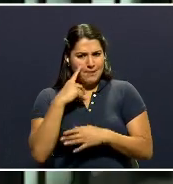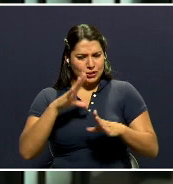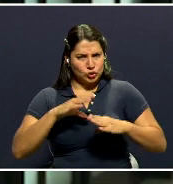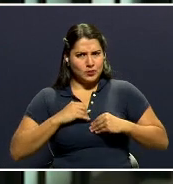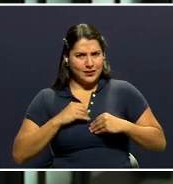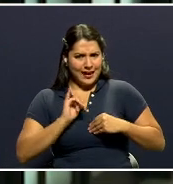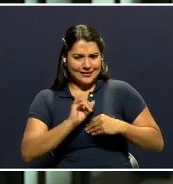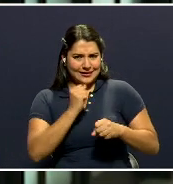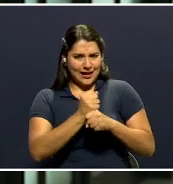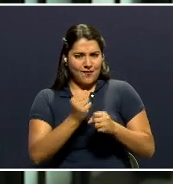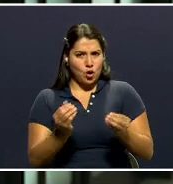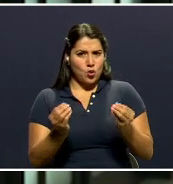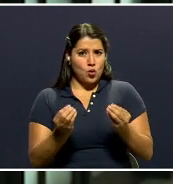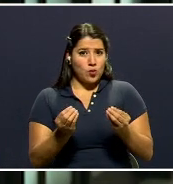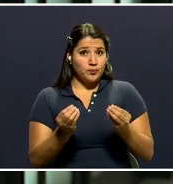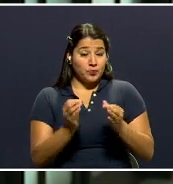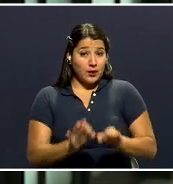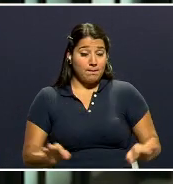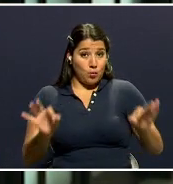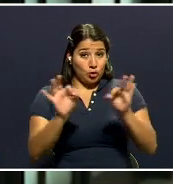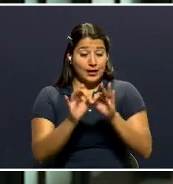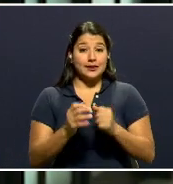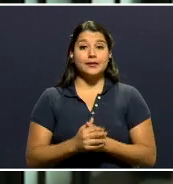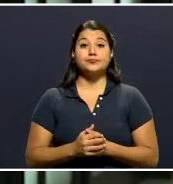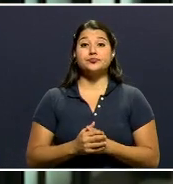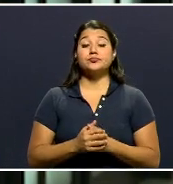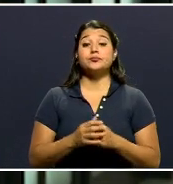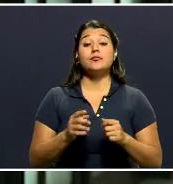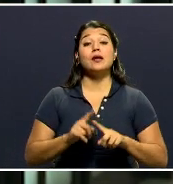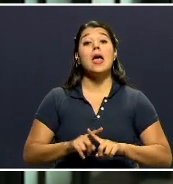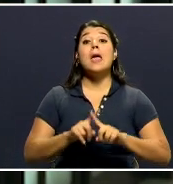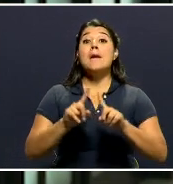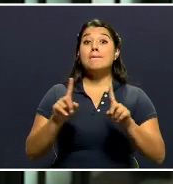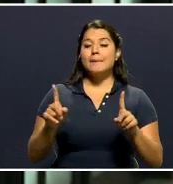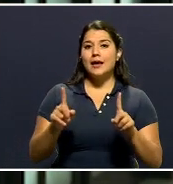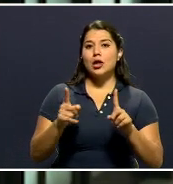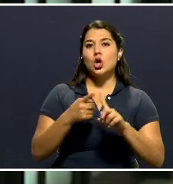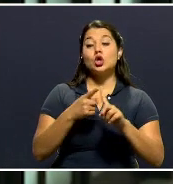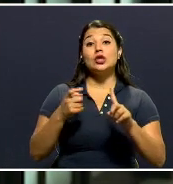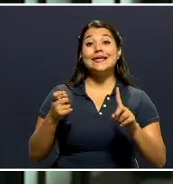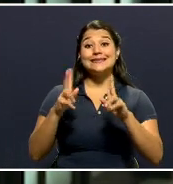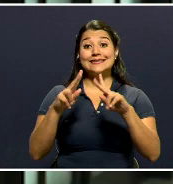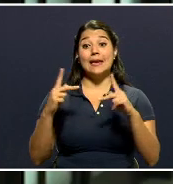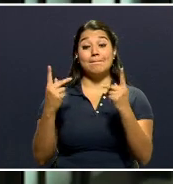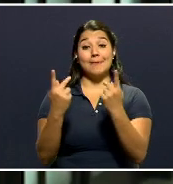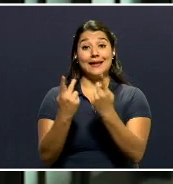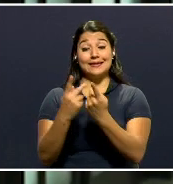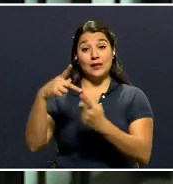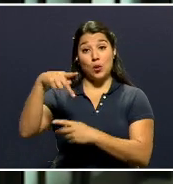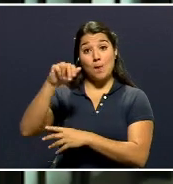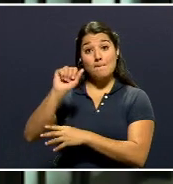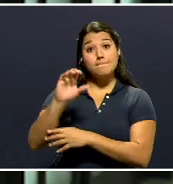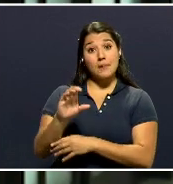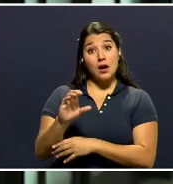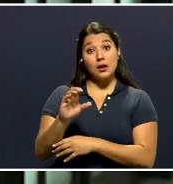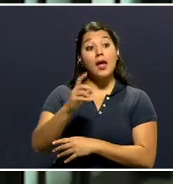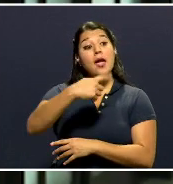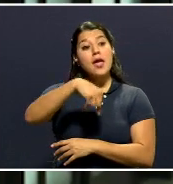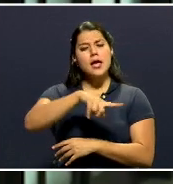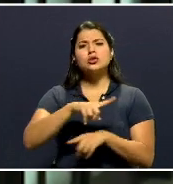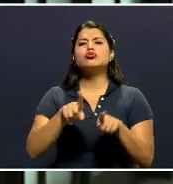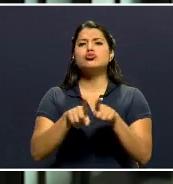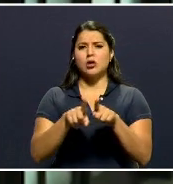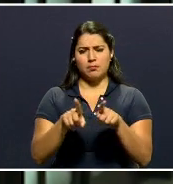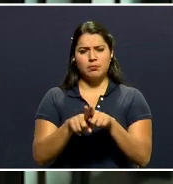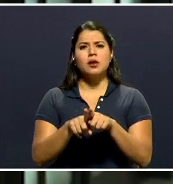importantes. Bueno, pero desde la bancada oficialista, es decir, desde la fracción del Partido Acción Ciudadana, también están seguros